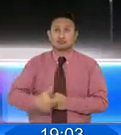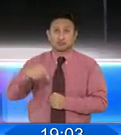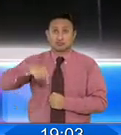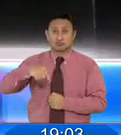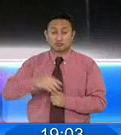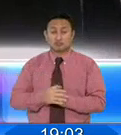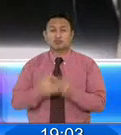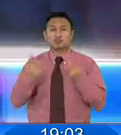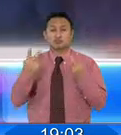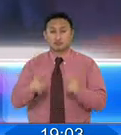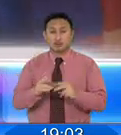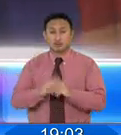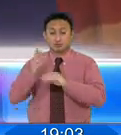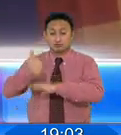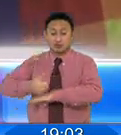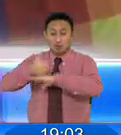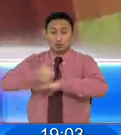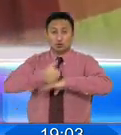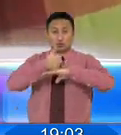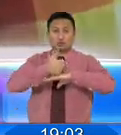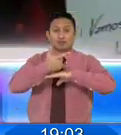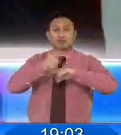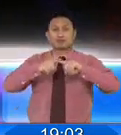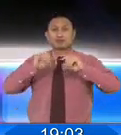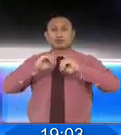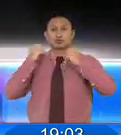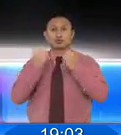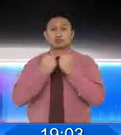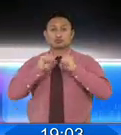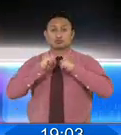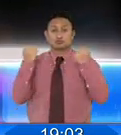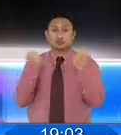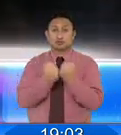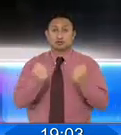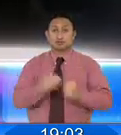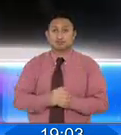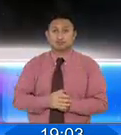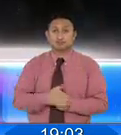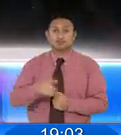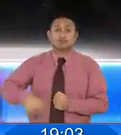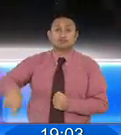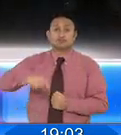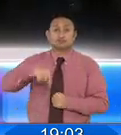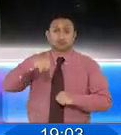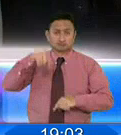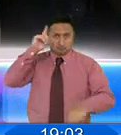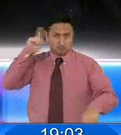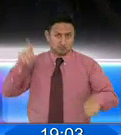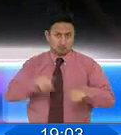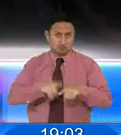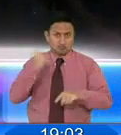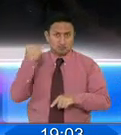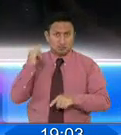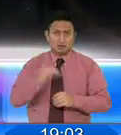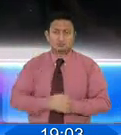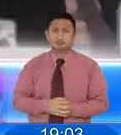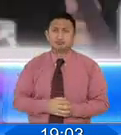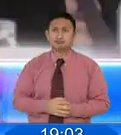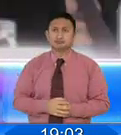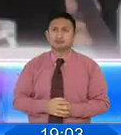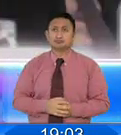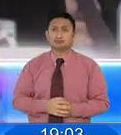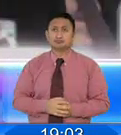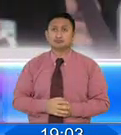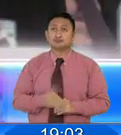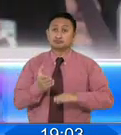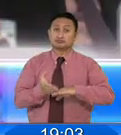también con las autoridades de varias organizaciones sociales, con las cuales mantiene la misma ideología política. Previamente,